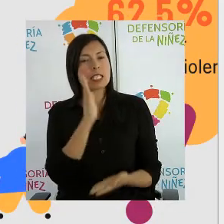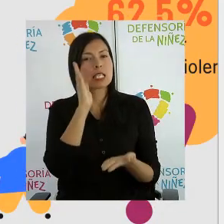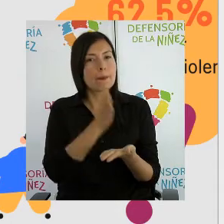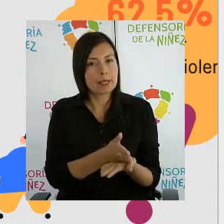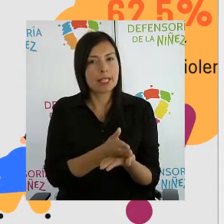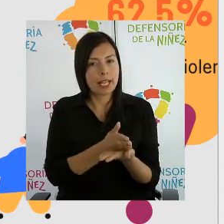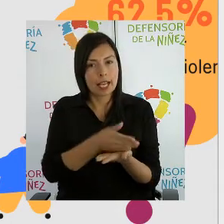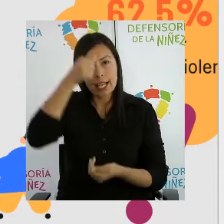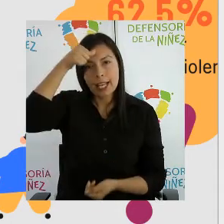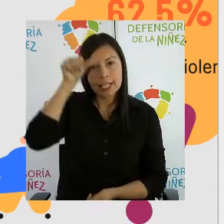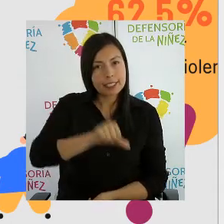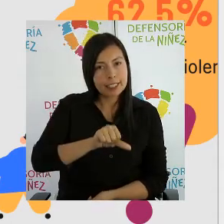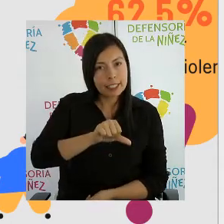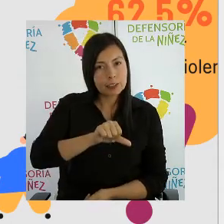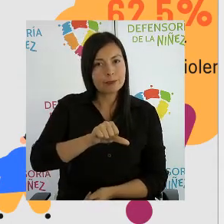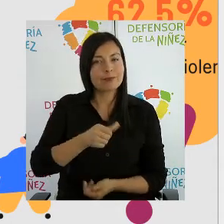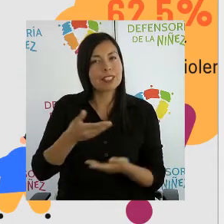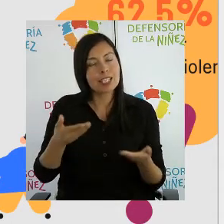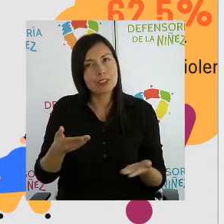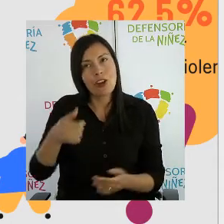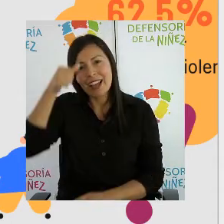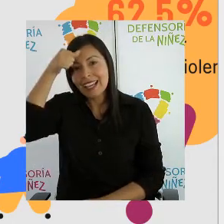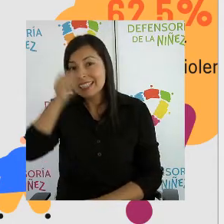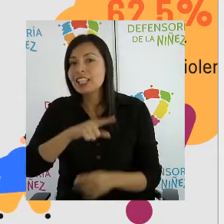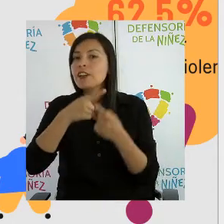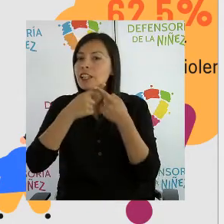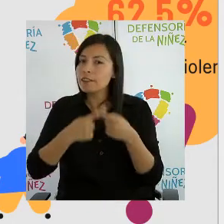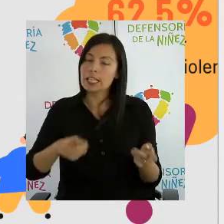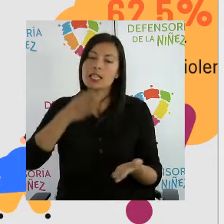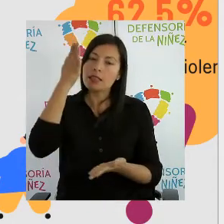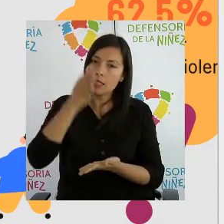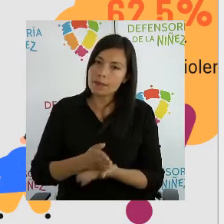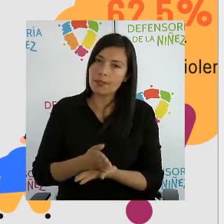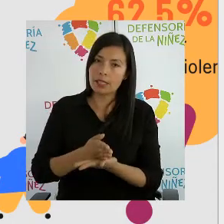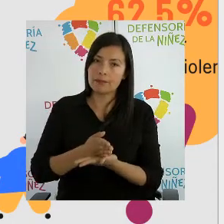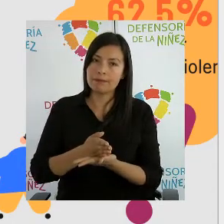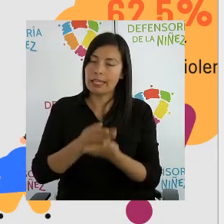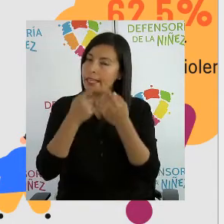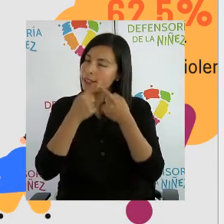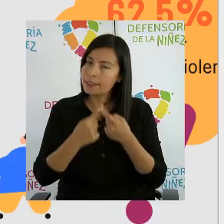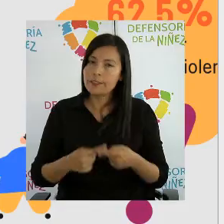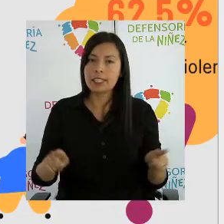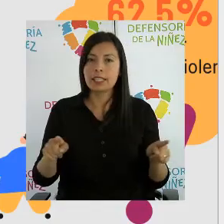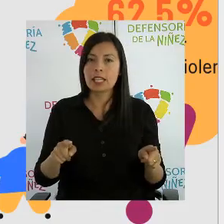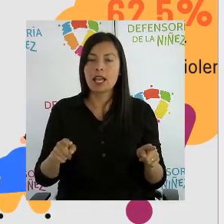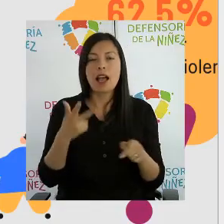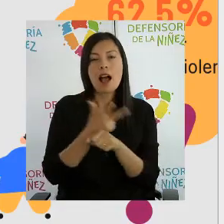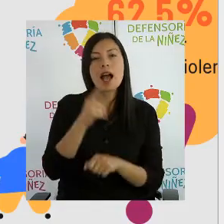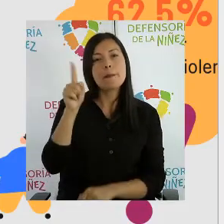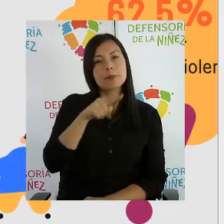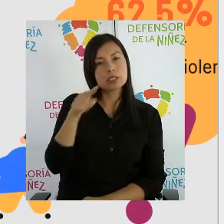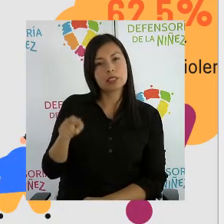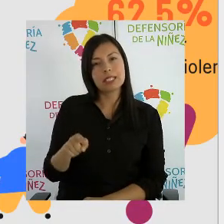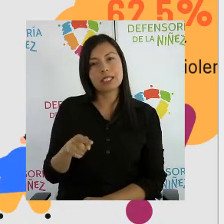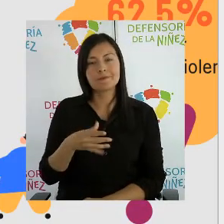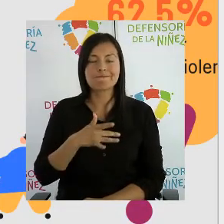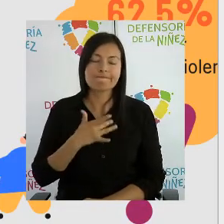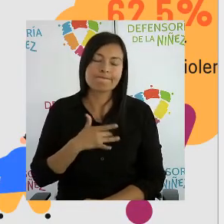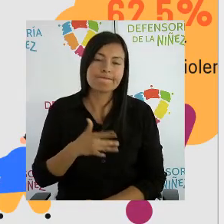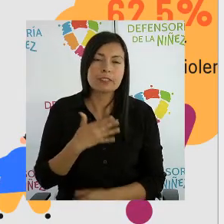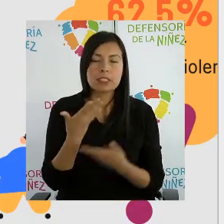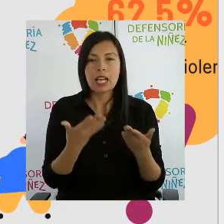castigo no es lo mismo que la disciplina. Y acá tenemos porcentajes muy lamentables en términos de la agresión psicológica